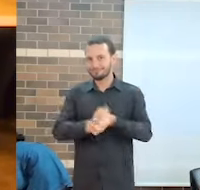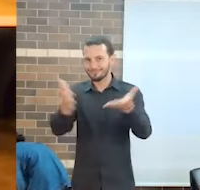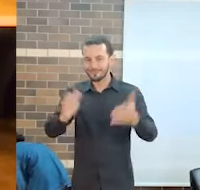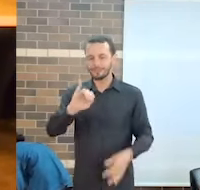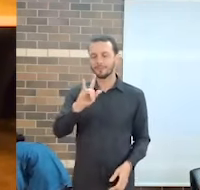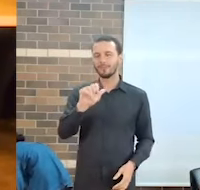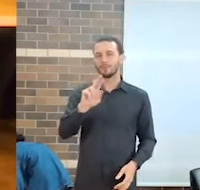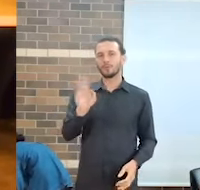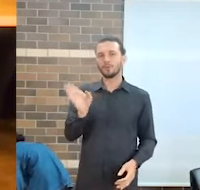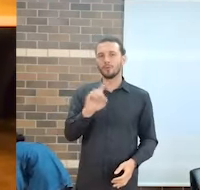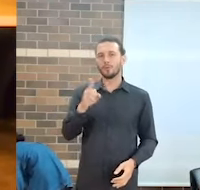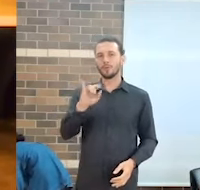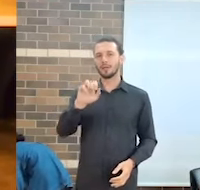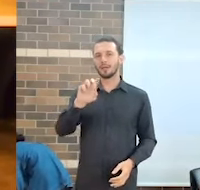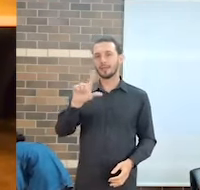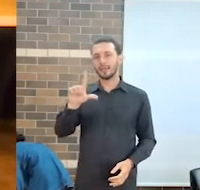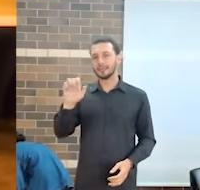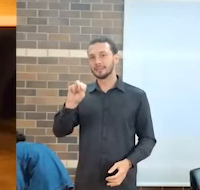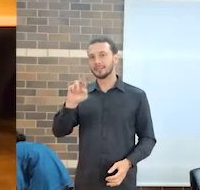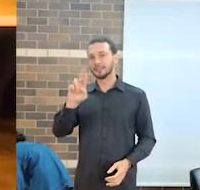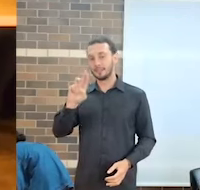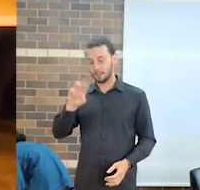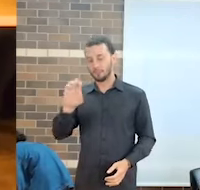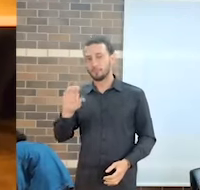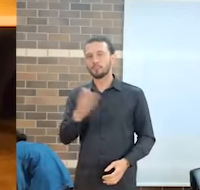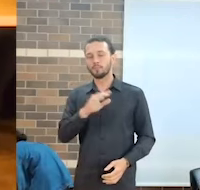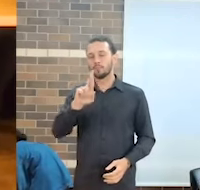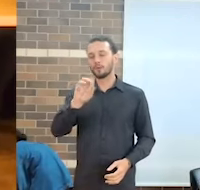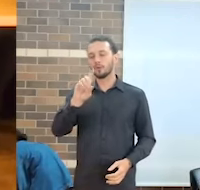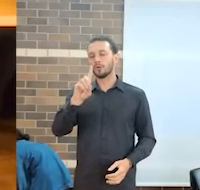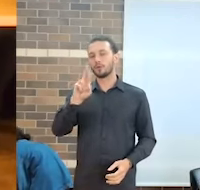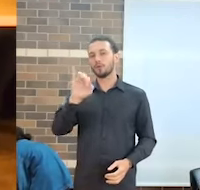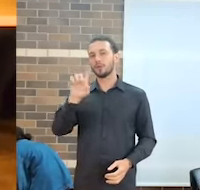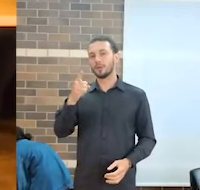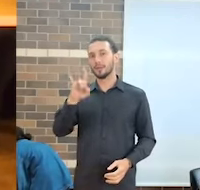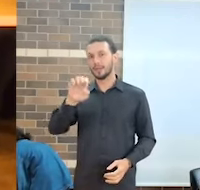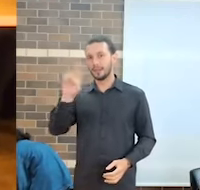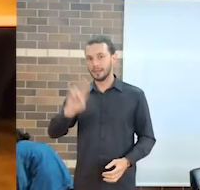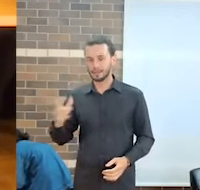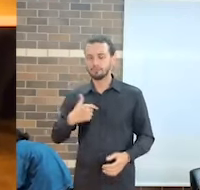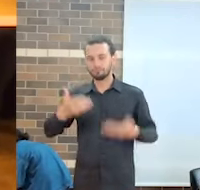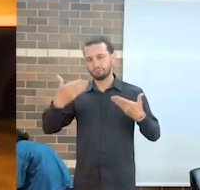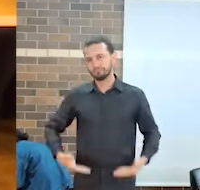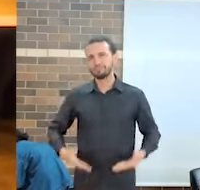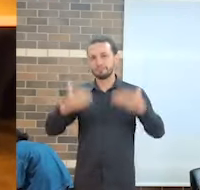también persona con discapacidad visual del nicho de accesibilidad, de